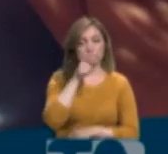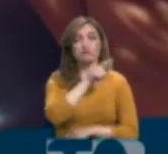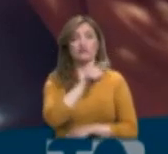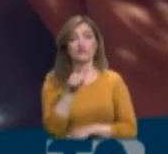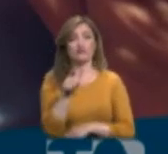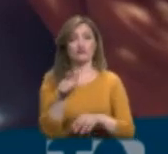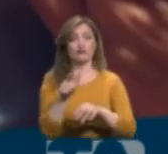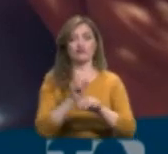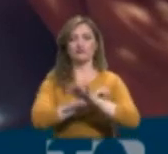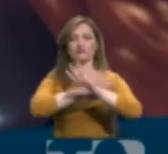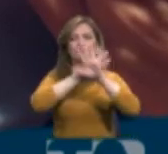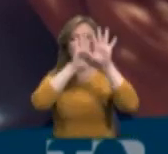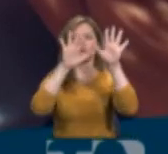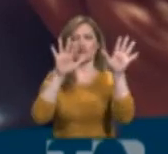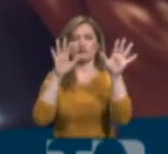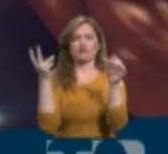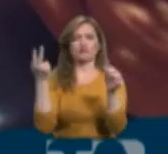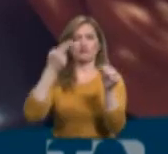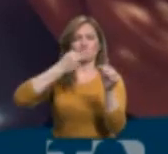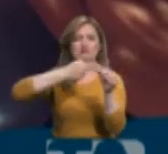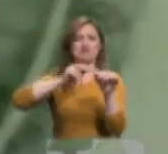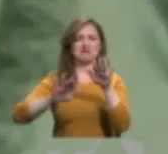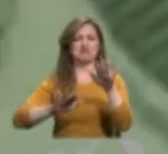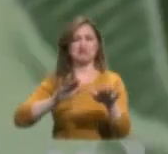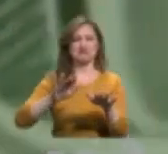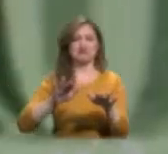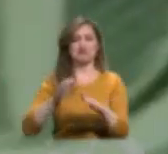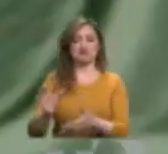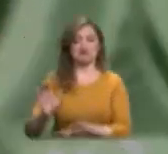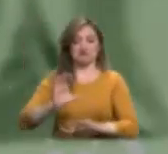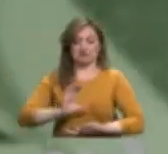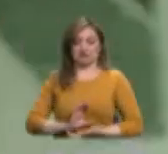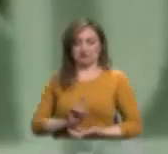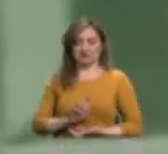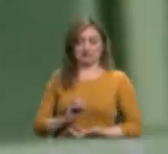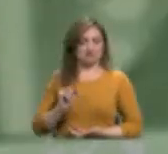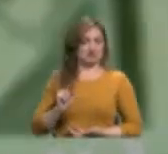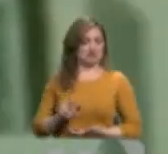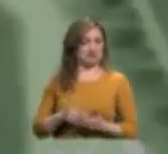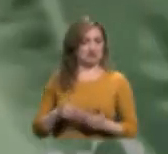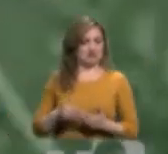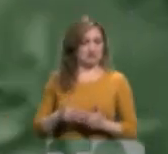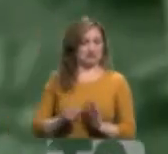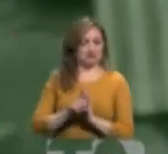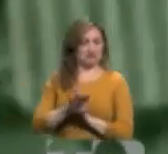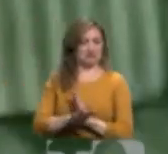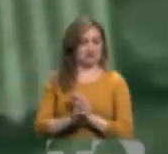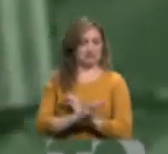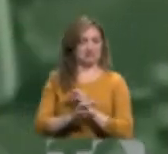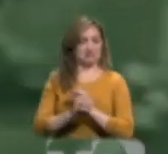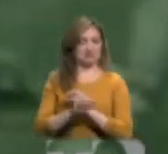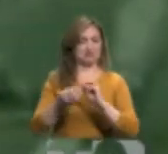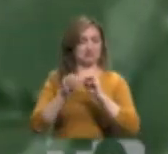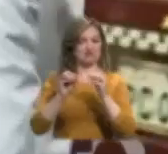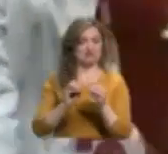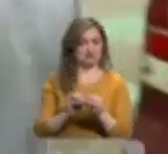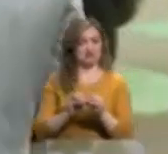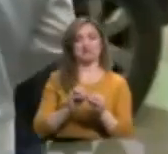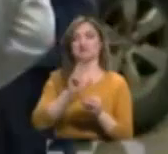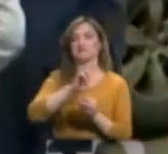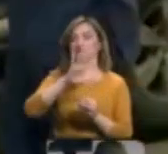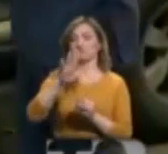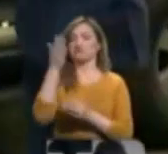y aclarar los hechos que lo involucran al supuestamente haber recibido $100,000 como aporte para la campaña de la alcaldía de